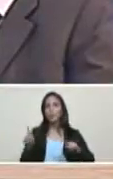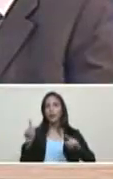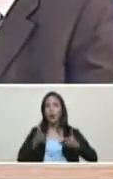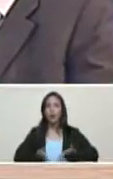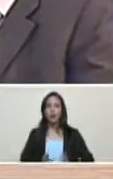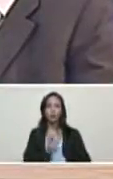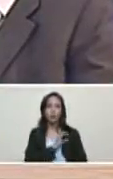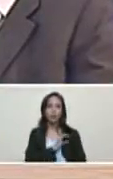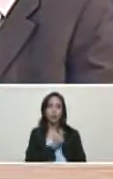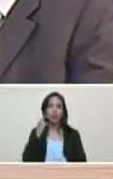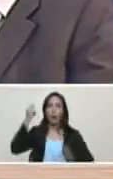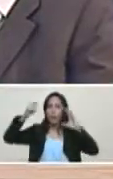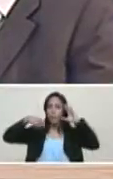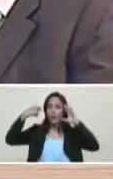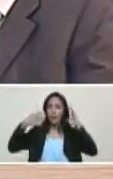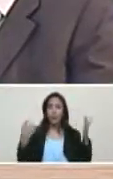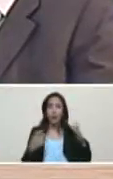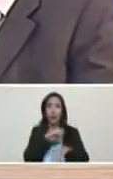Bolívar extraordinaria,